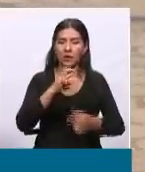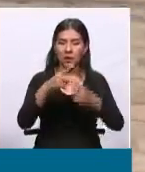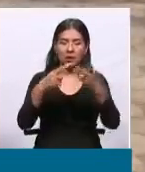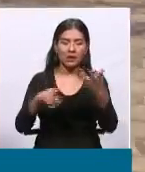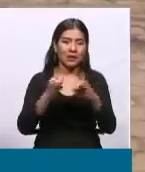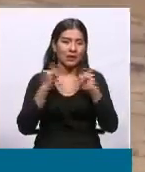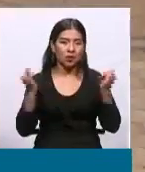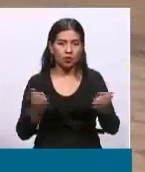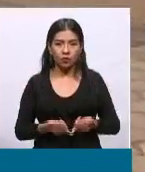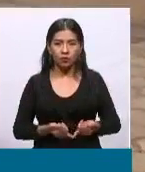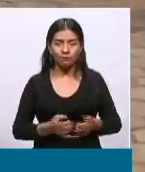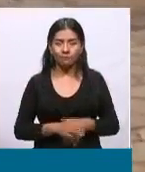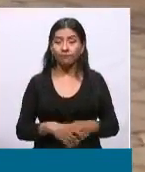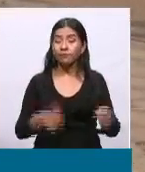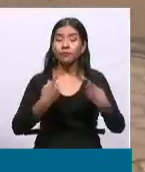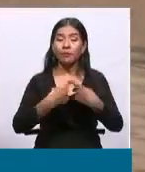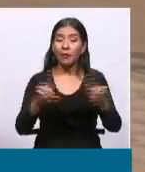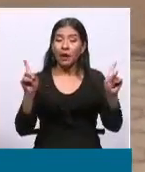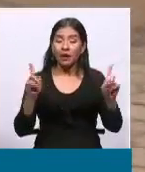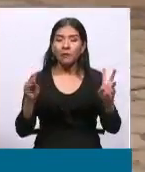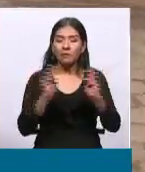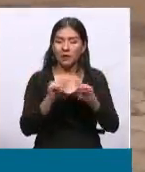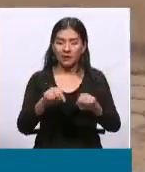Interinstitucional. Pero